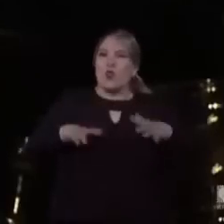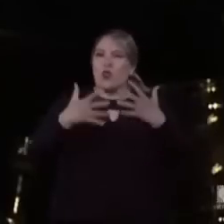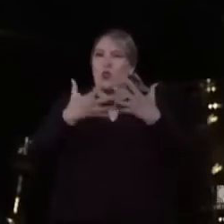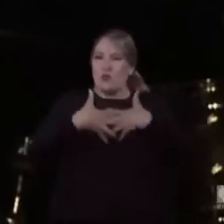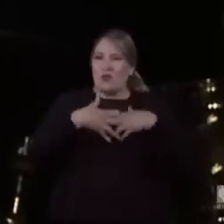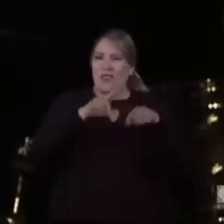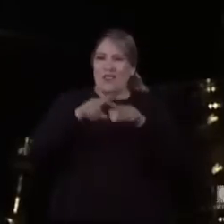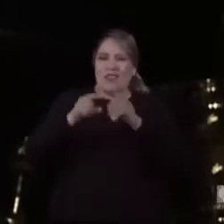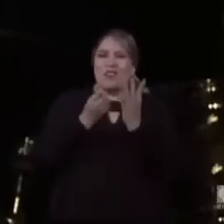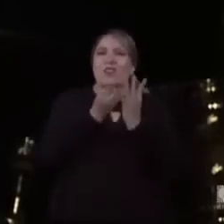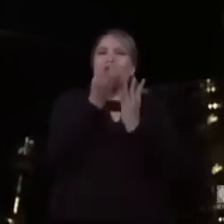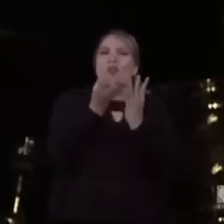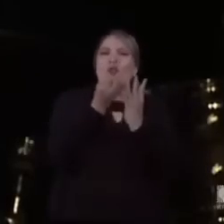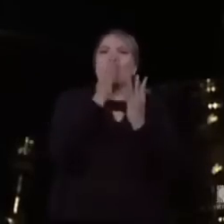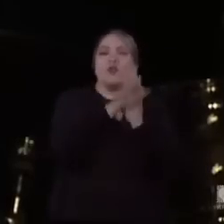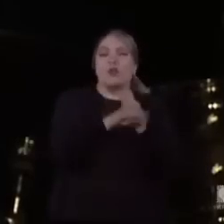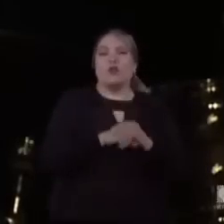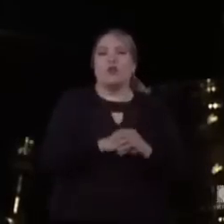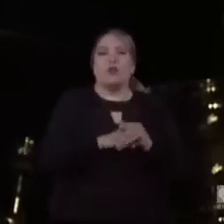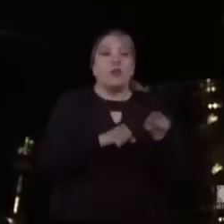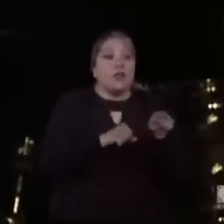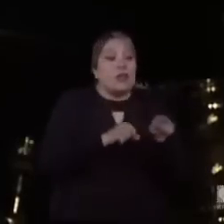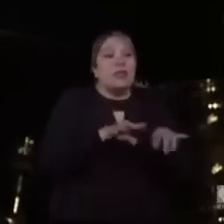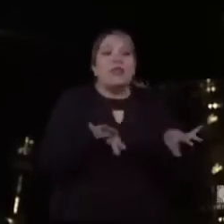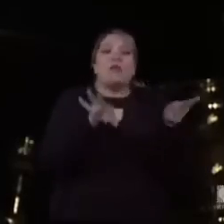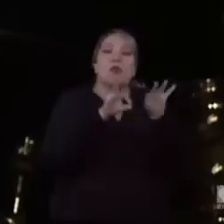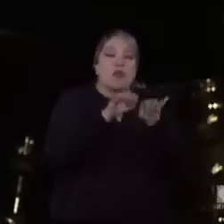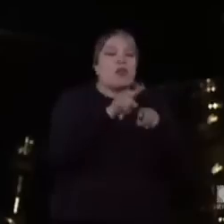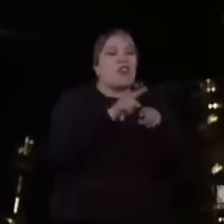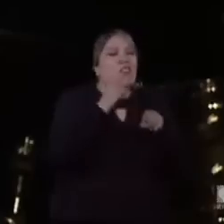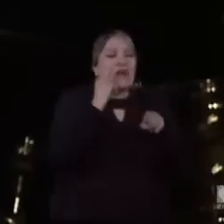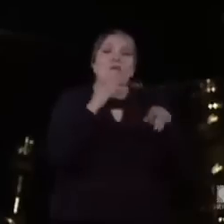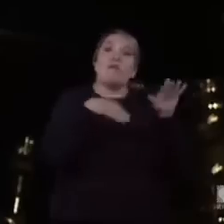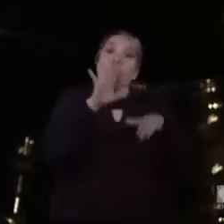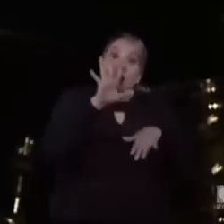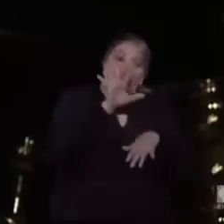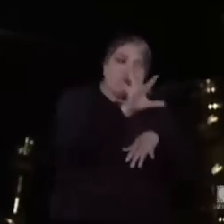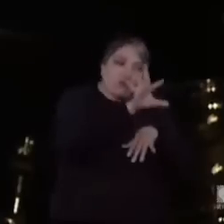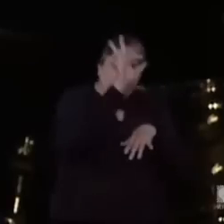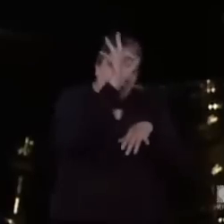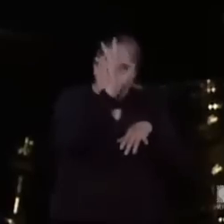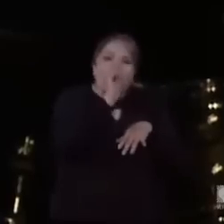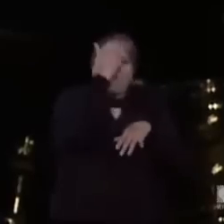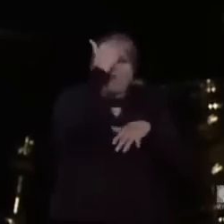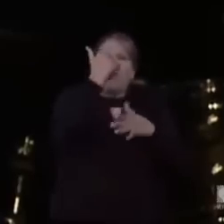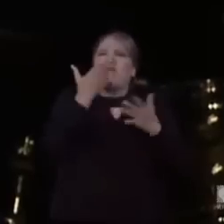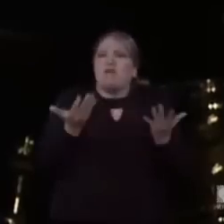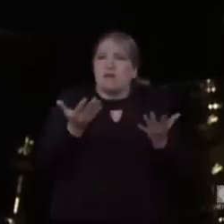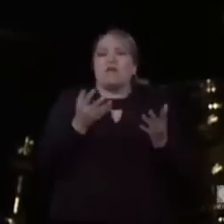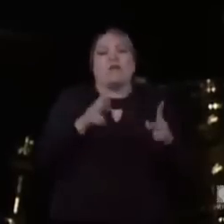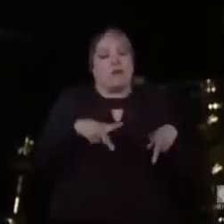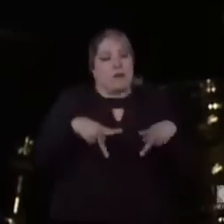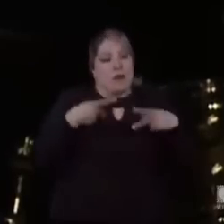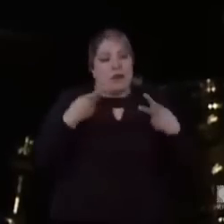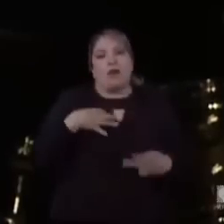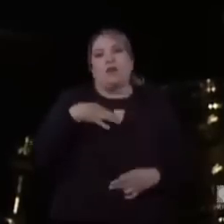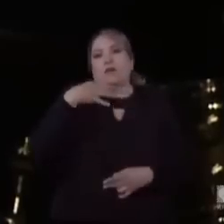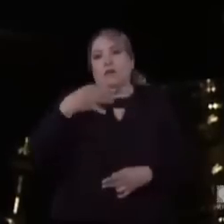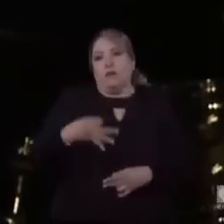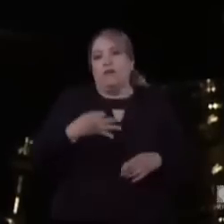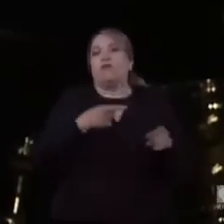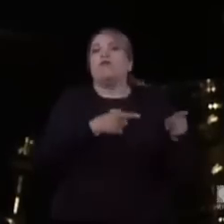industriales y financieros, pedimos dar prioridad a garantizar las condiciones de bienestar y vida digna de las